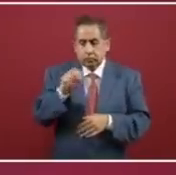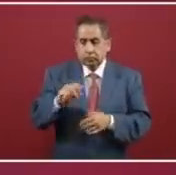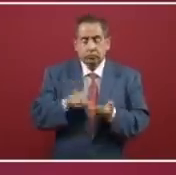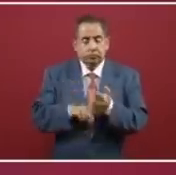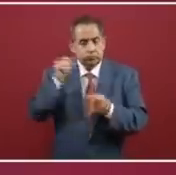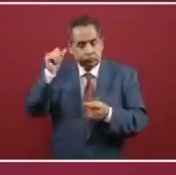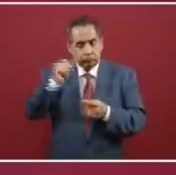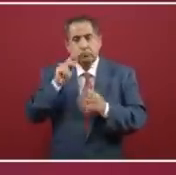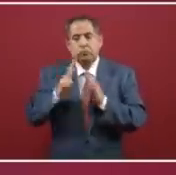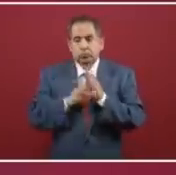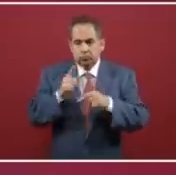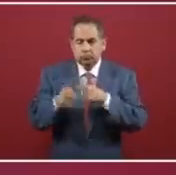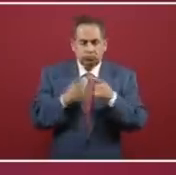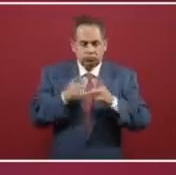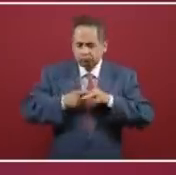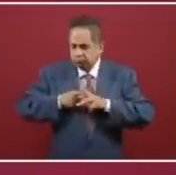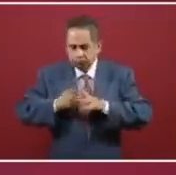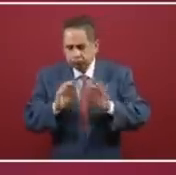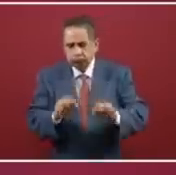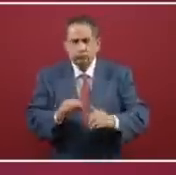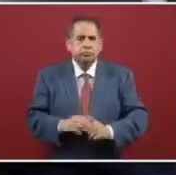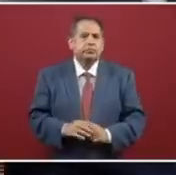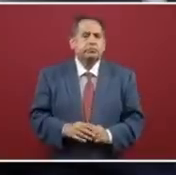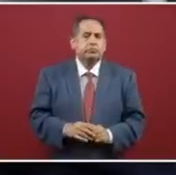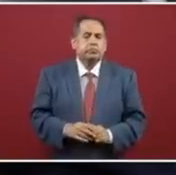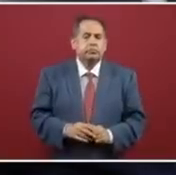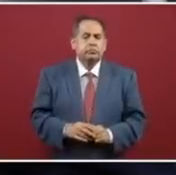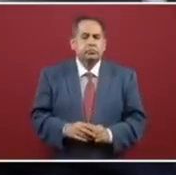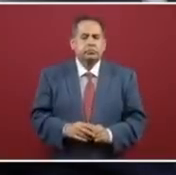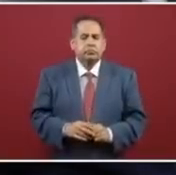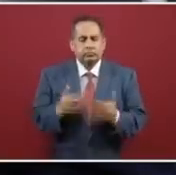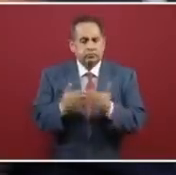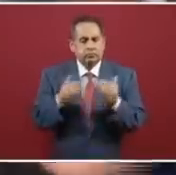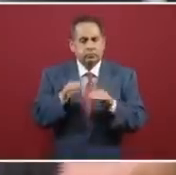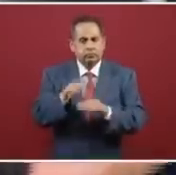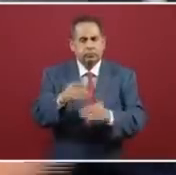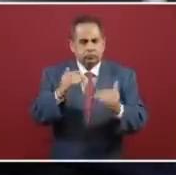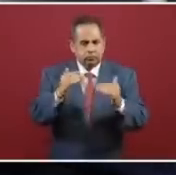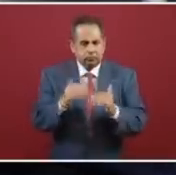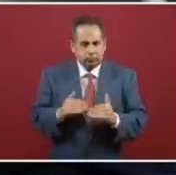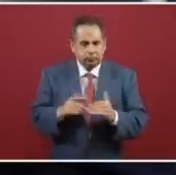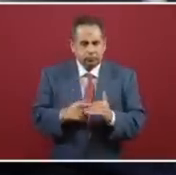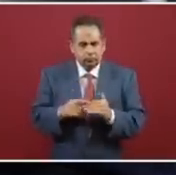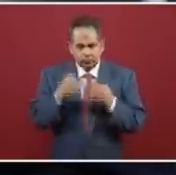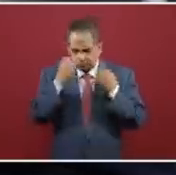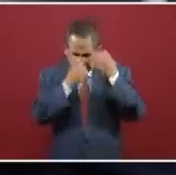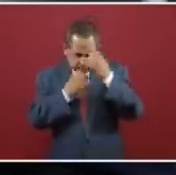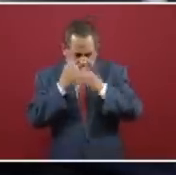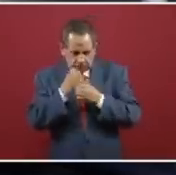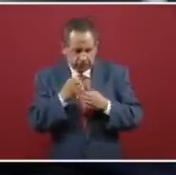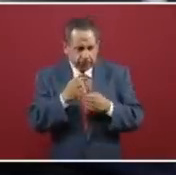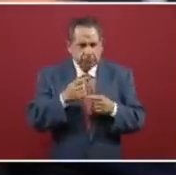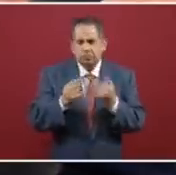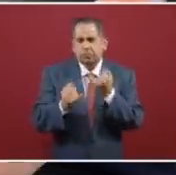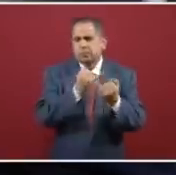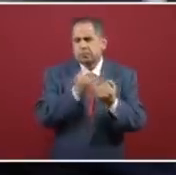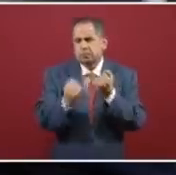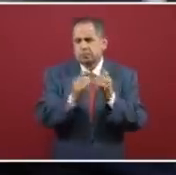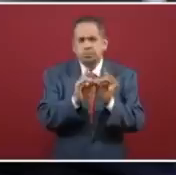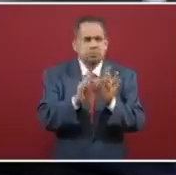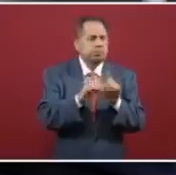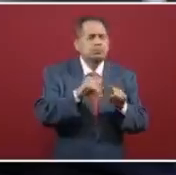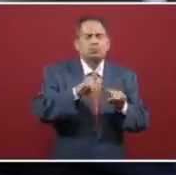nos recuperamos en esos estados ahora respecto a esta revisión a la aleatoria que